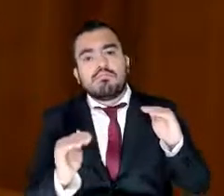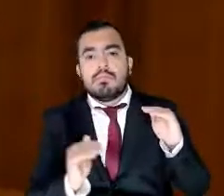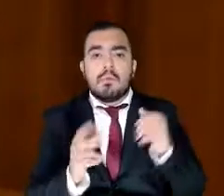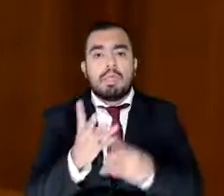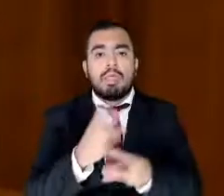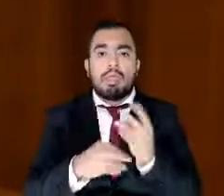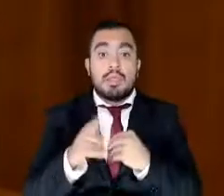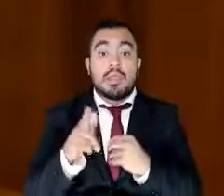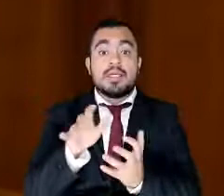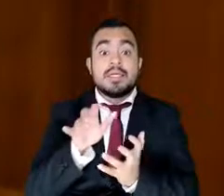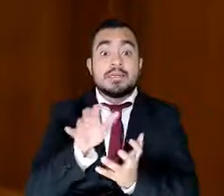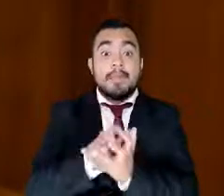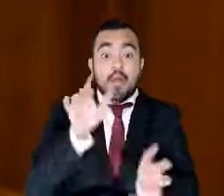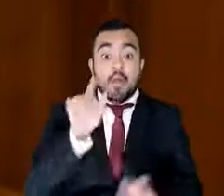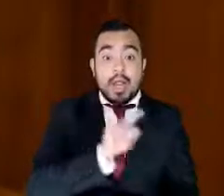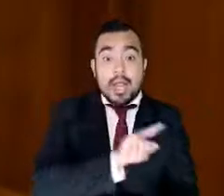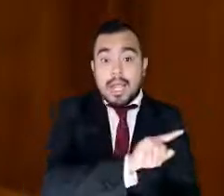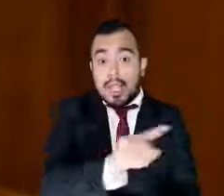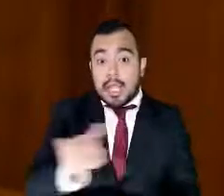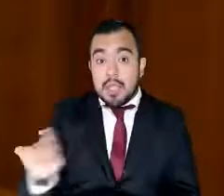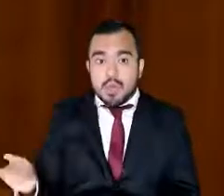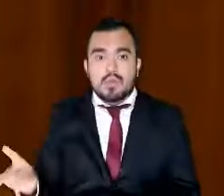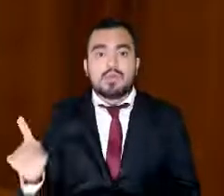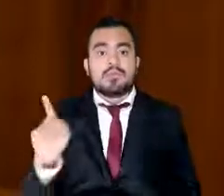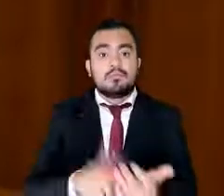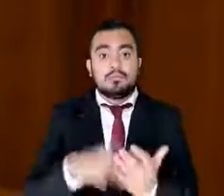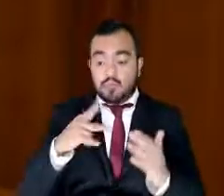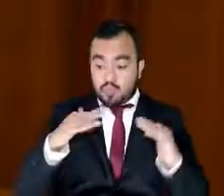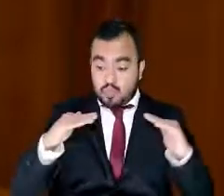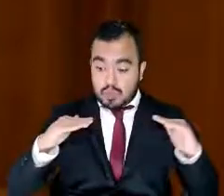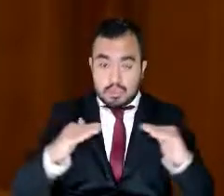gran mayoría de ellos, todas sus